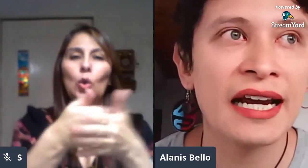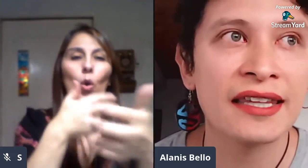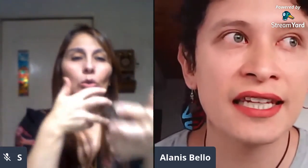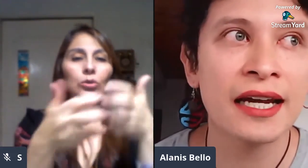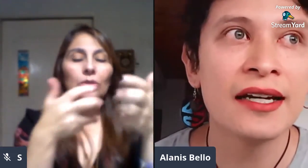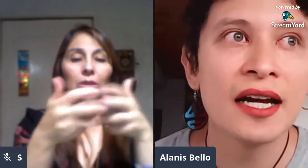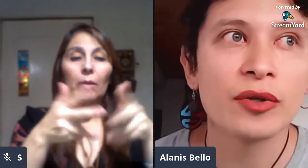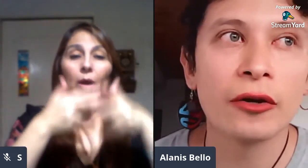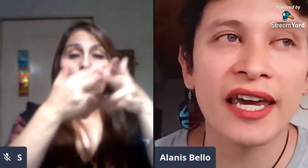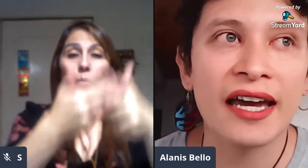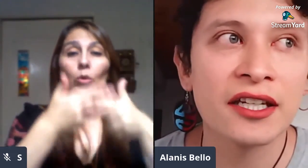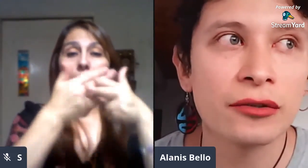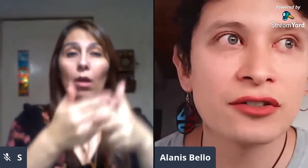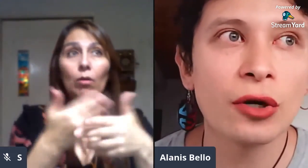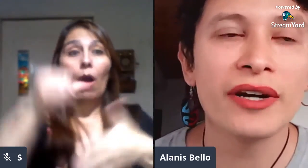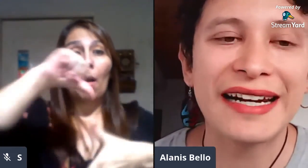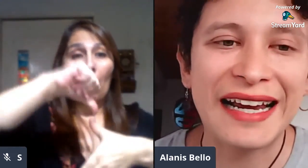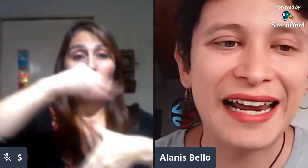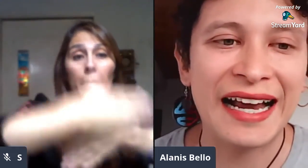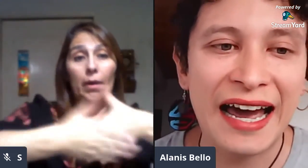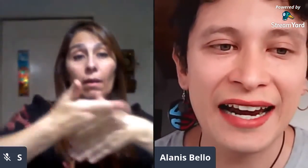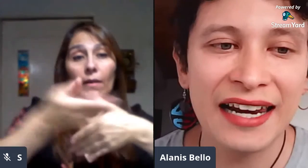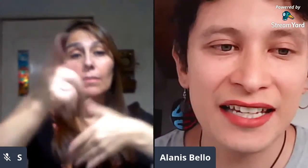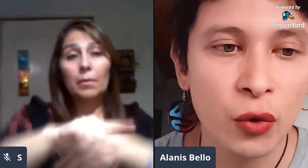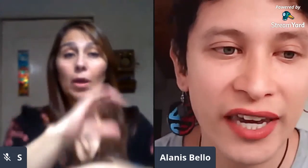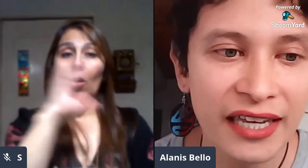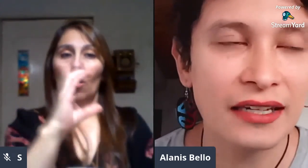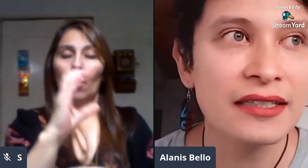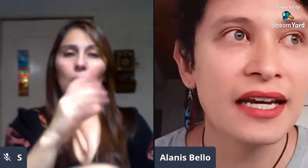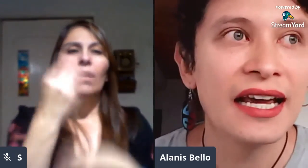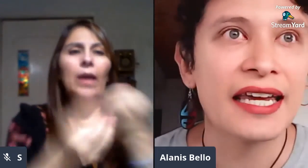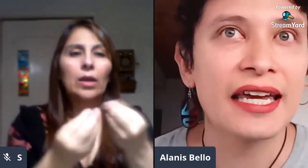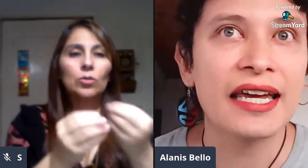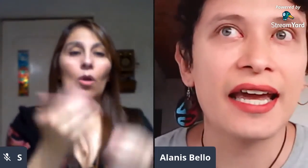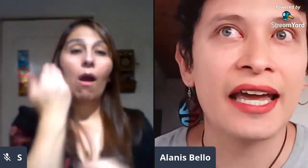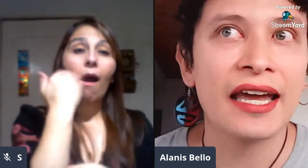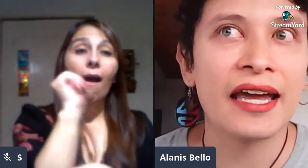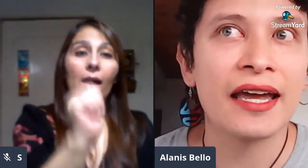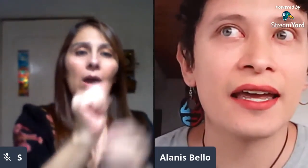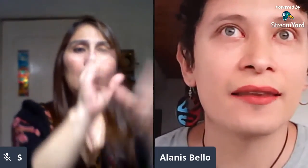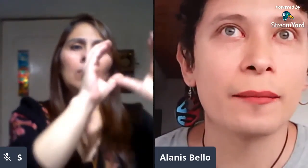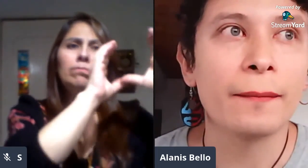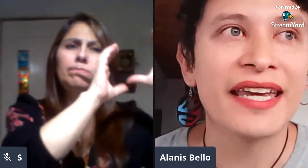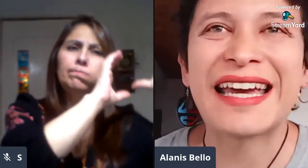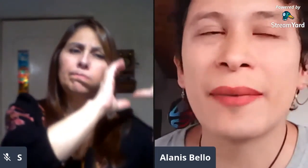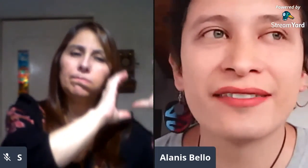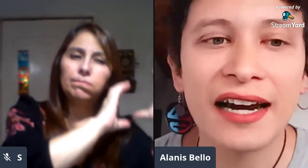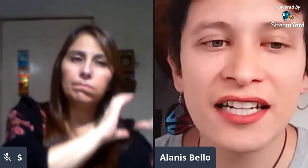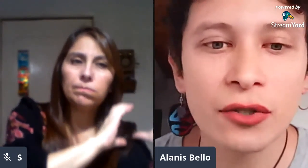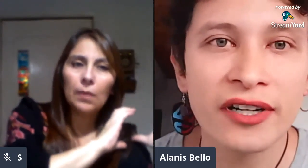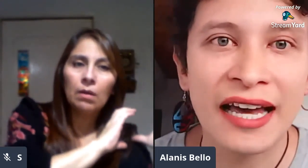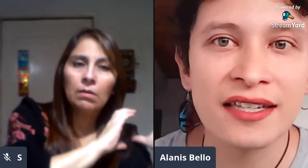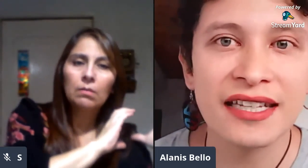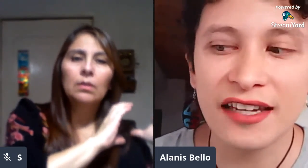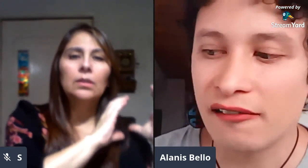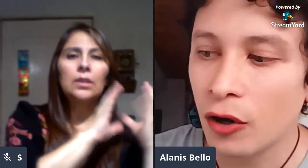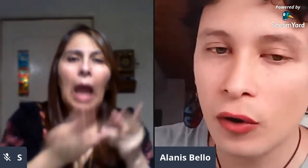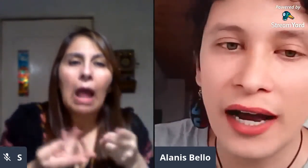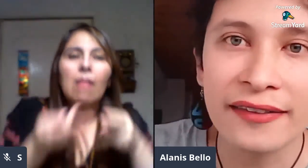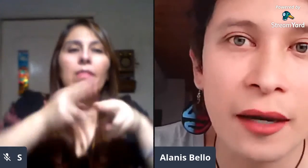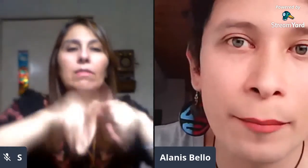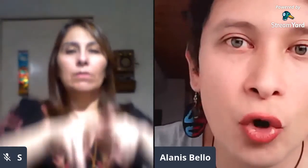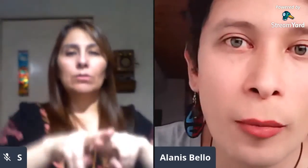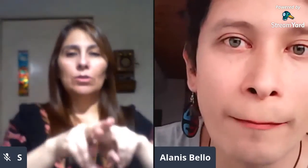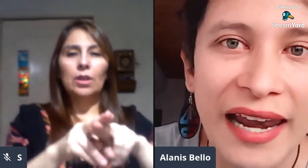en América Latina, pues lo que ha hecho es sobre recargar a las mujeres y incrementar las jornadas de